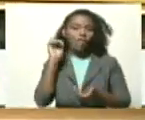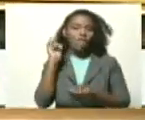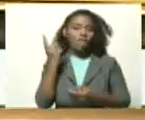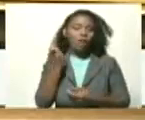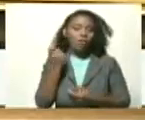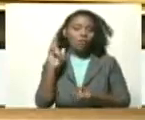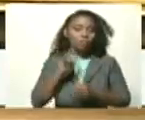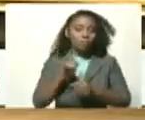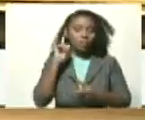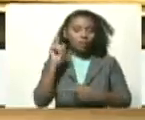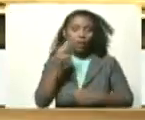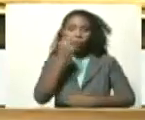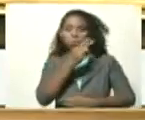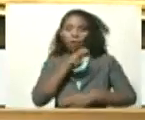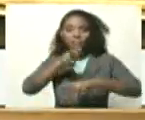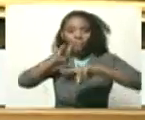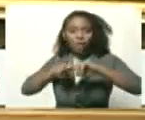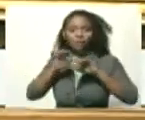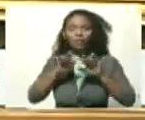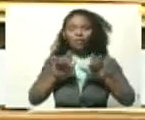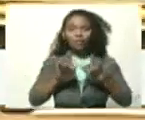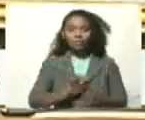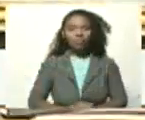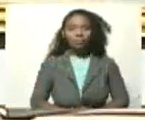ocupe el asiento de la secretaría.